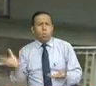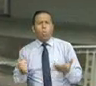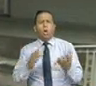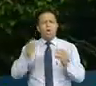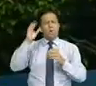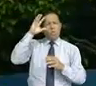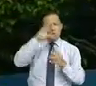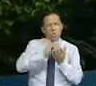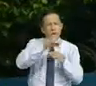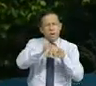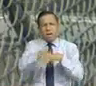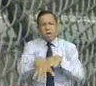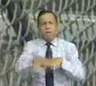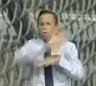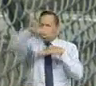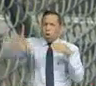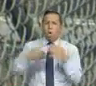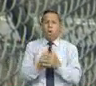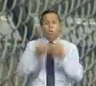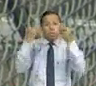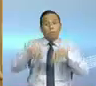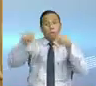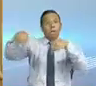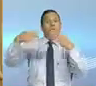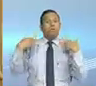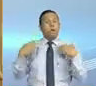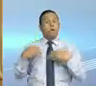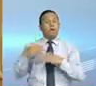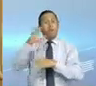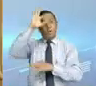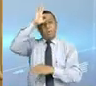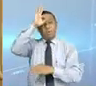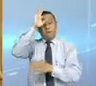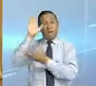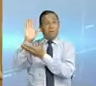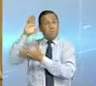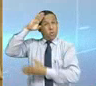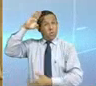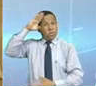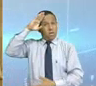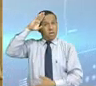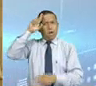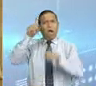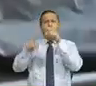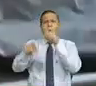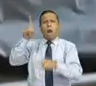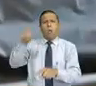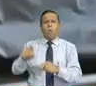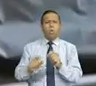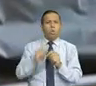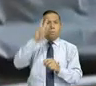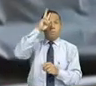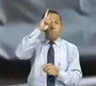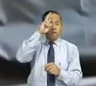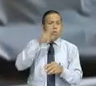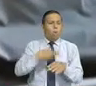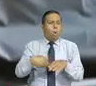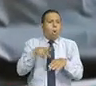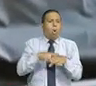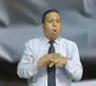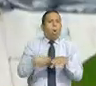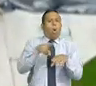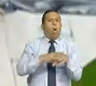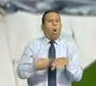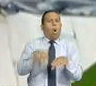sanatorio de la Policía Nacional en Guayaquil, todos por presuntos sobreprecios en la adquisición de insumos médicos y entre estos, de bolsas para